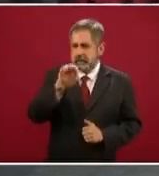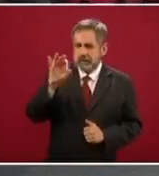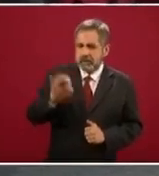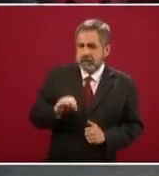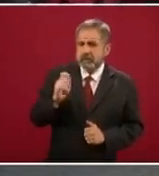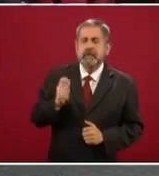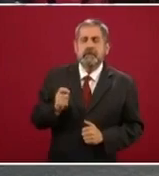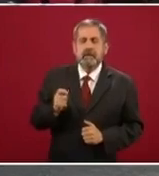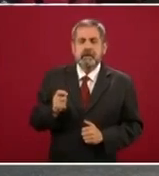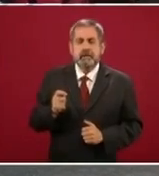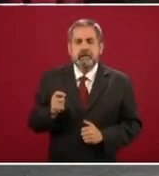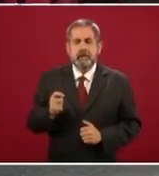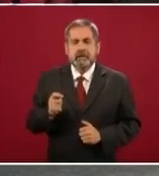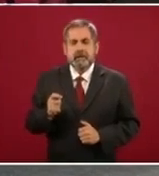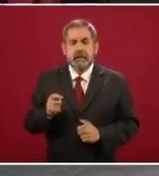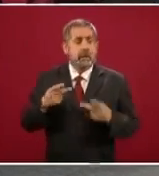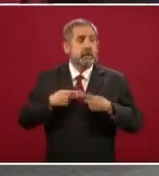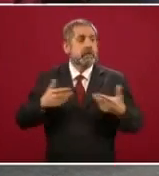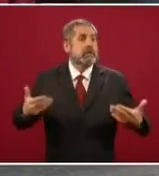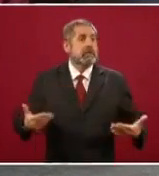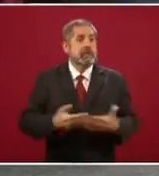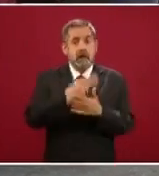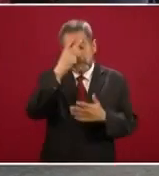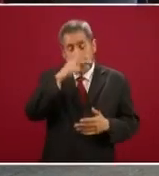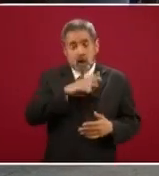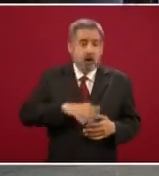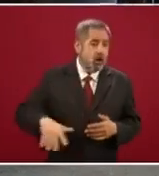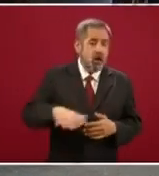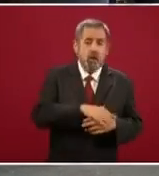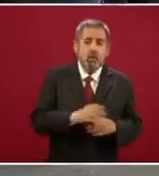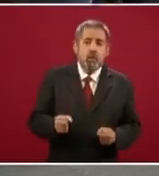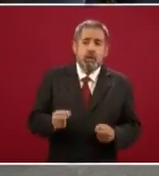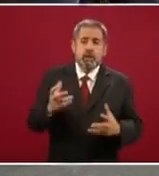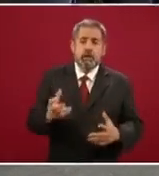De los ciudadanos.